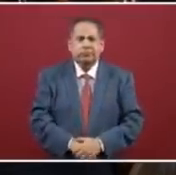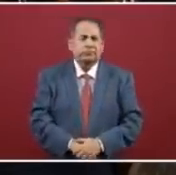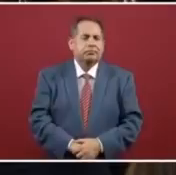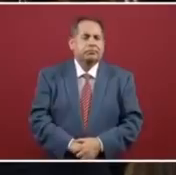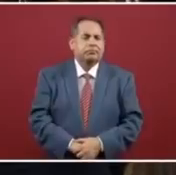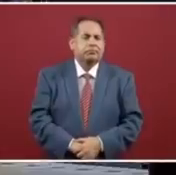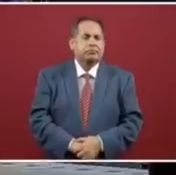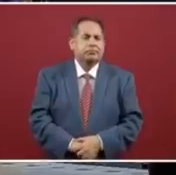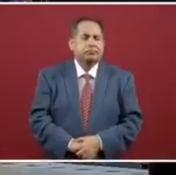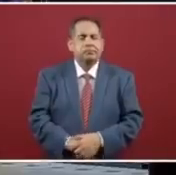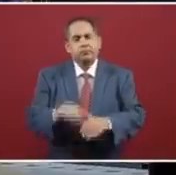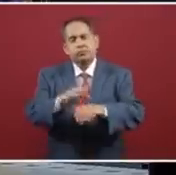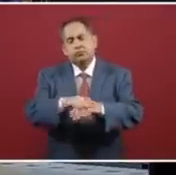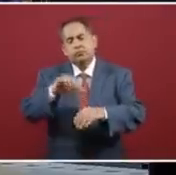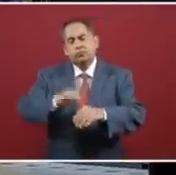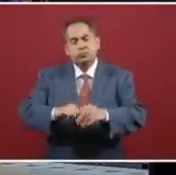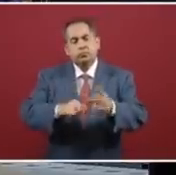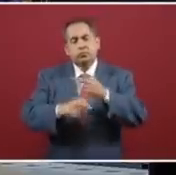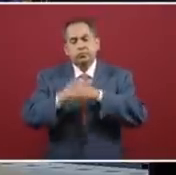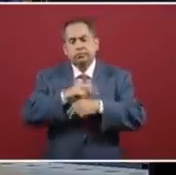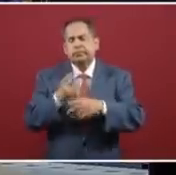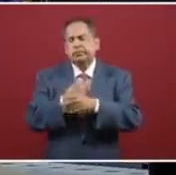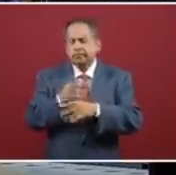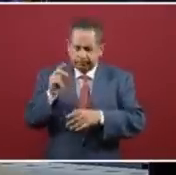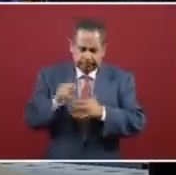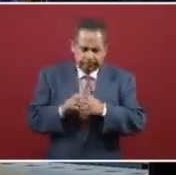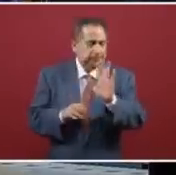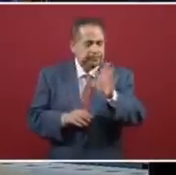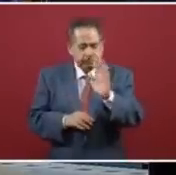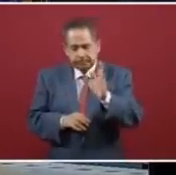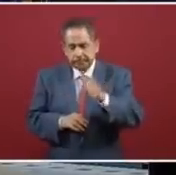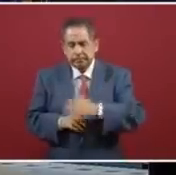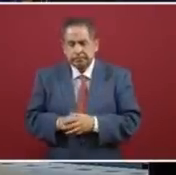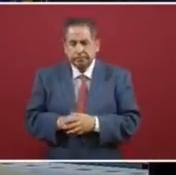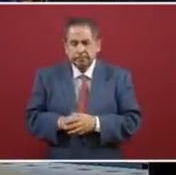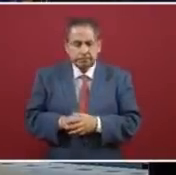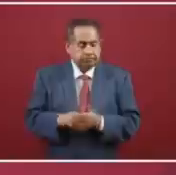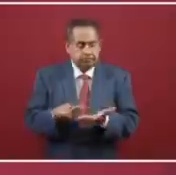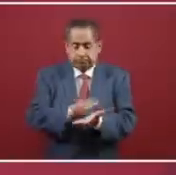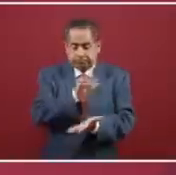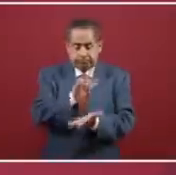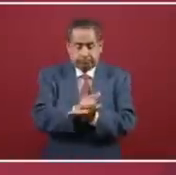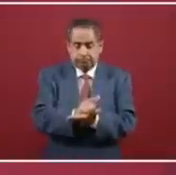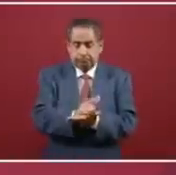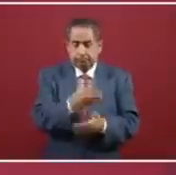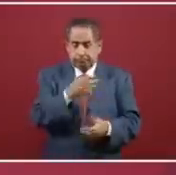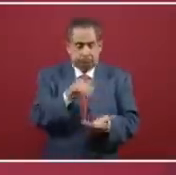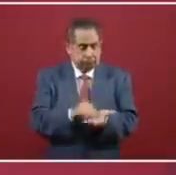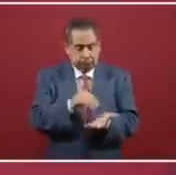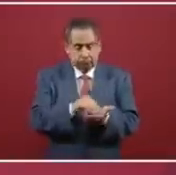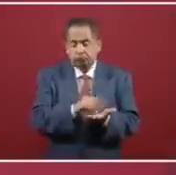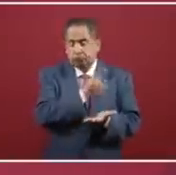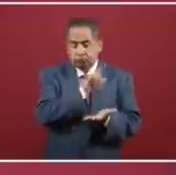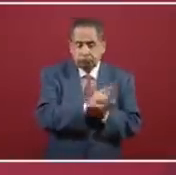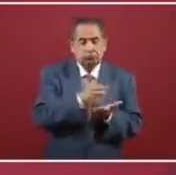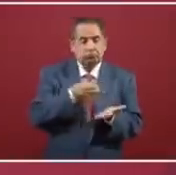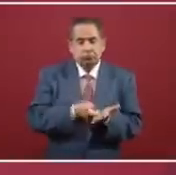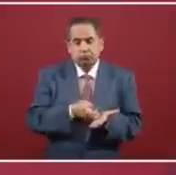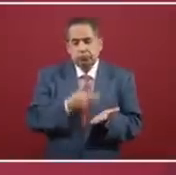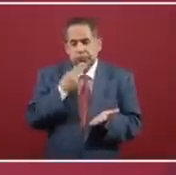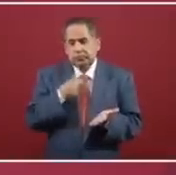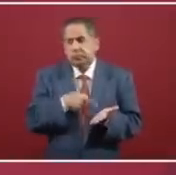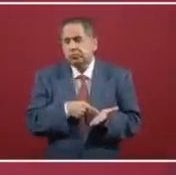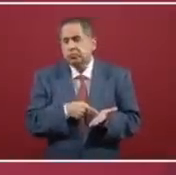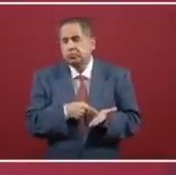que hoy regresan a clases y 30 vigentes antes